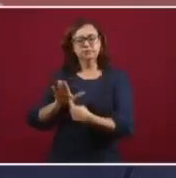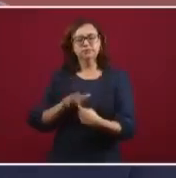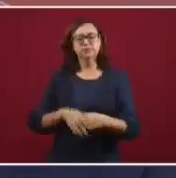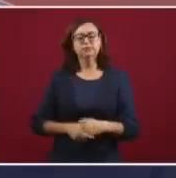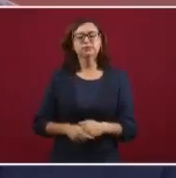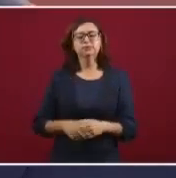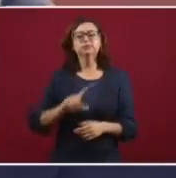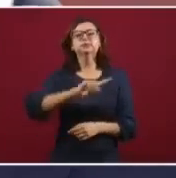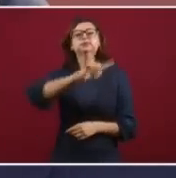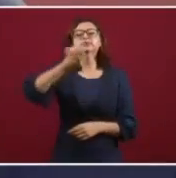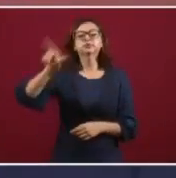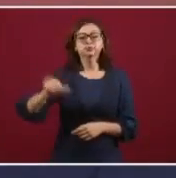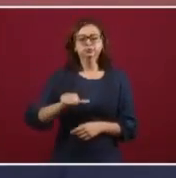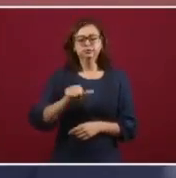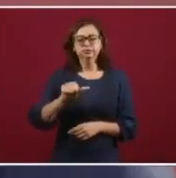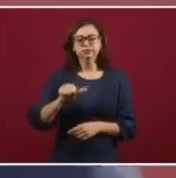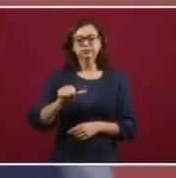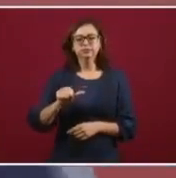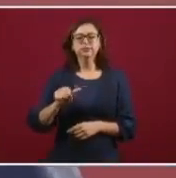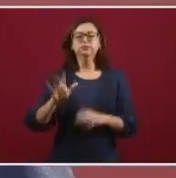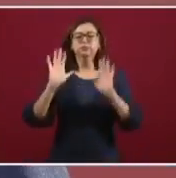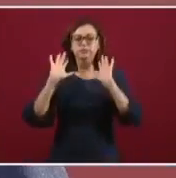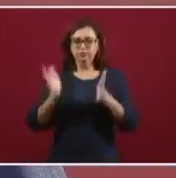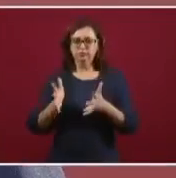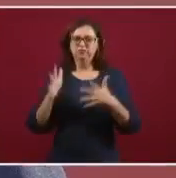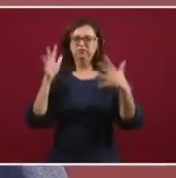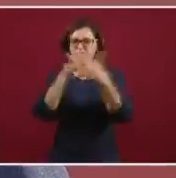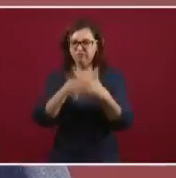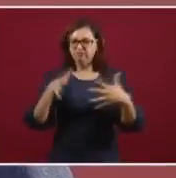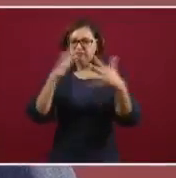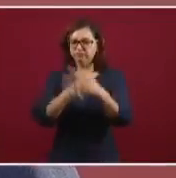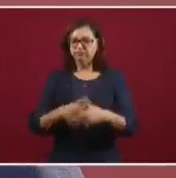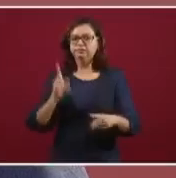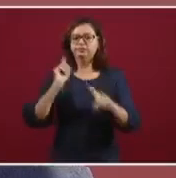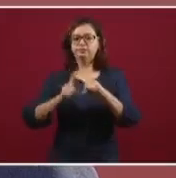Y luego los revolucionarios.